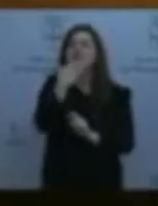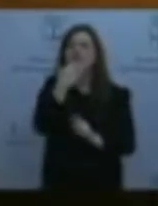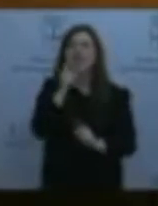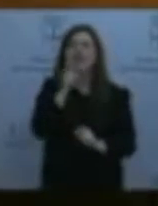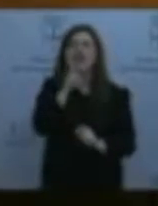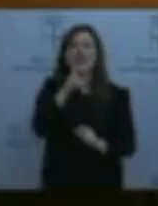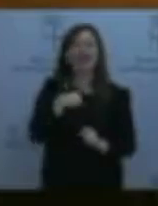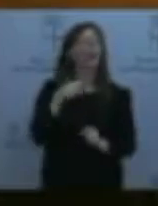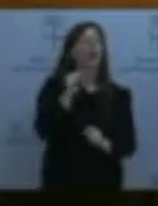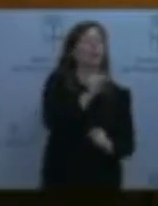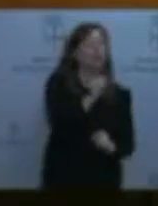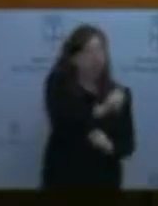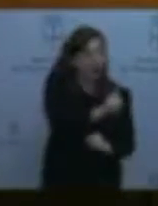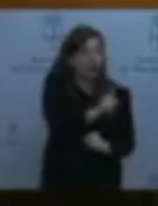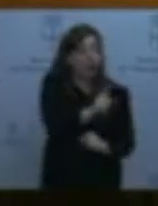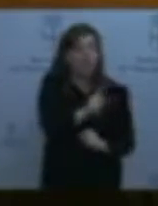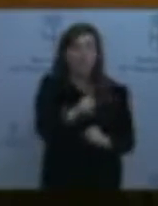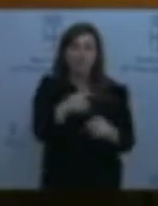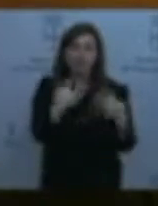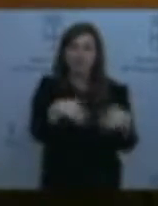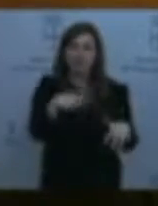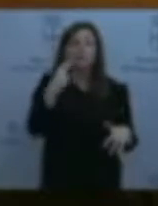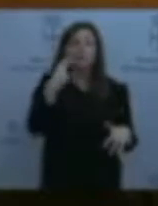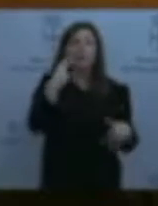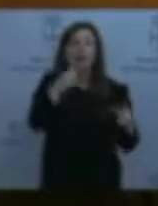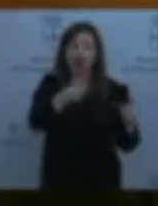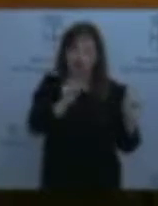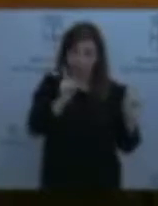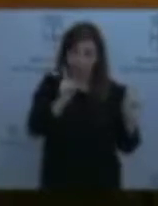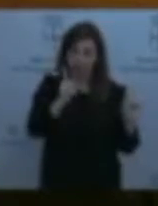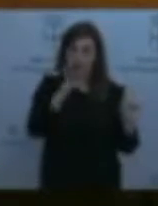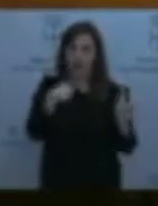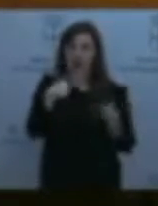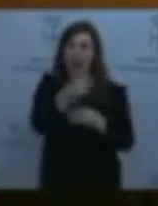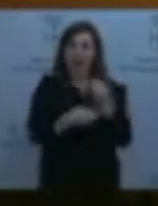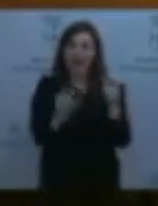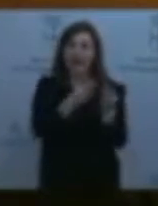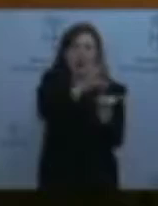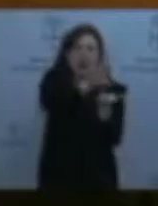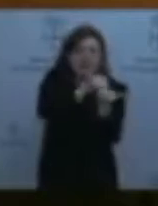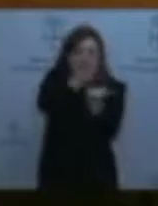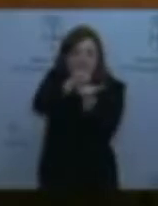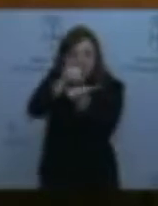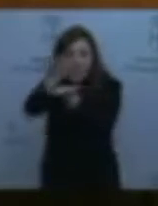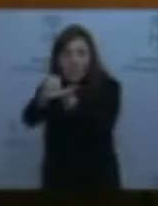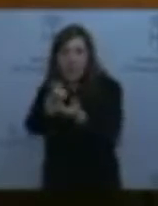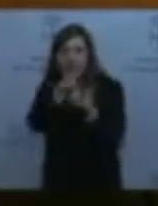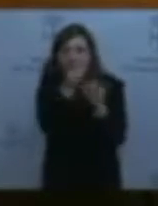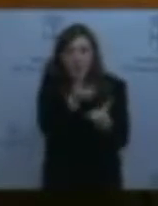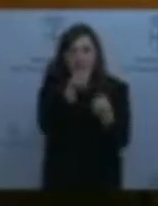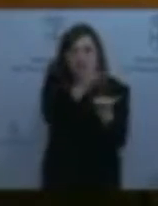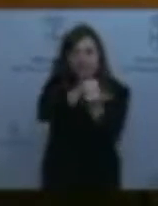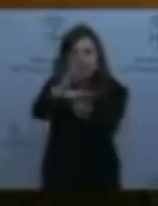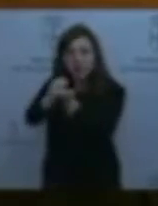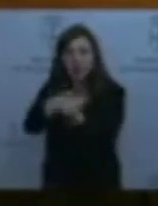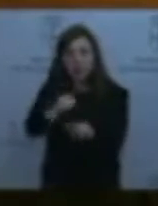me pregunto, échese a temblar porque lo que estoy haciendo es recopilar tal cantidad de información que podría